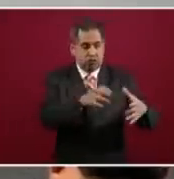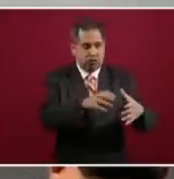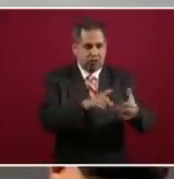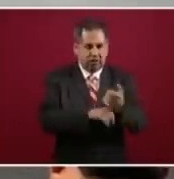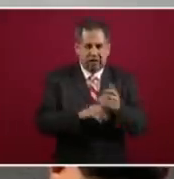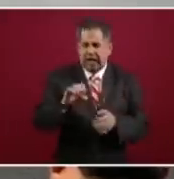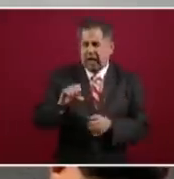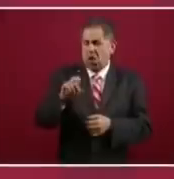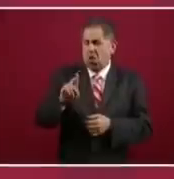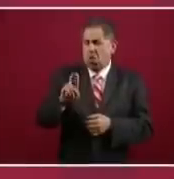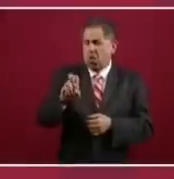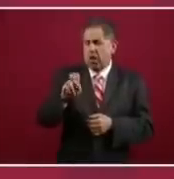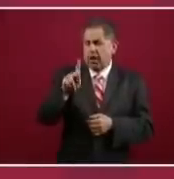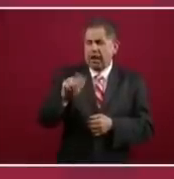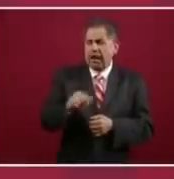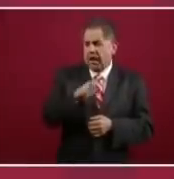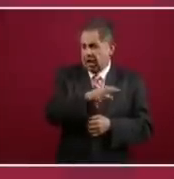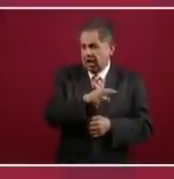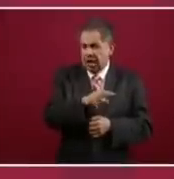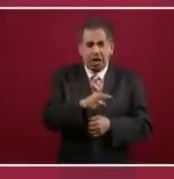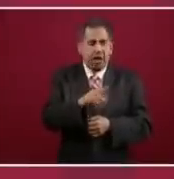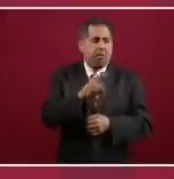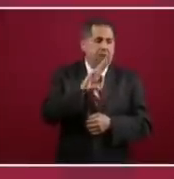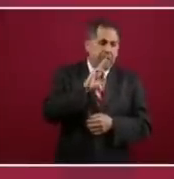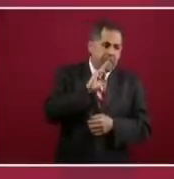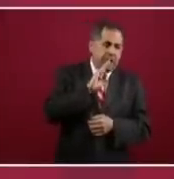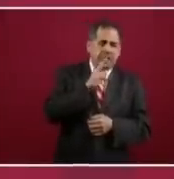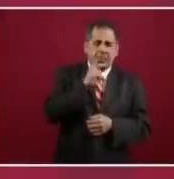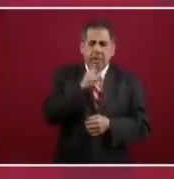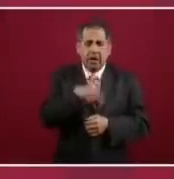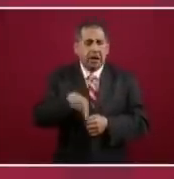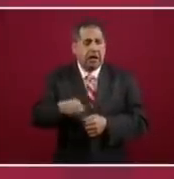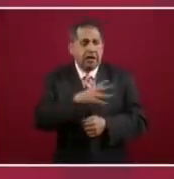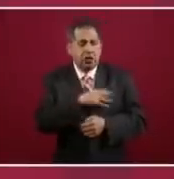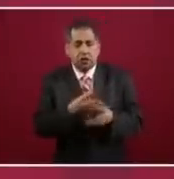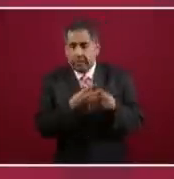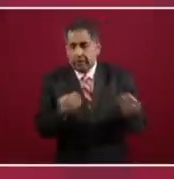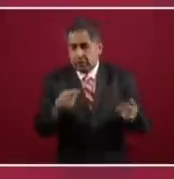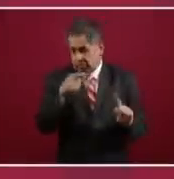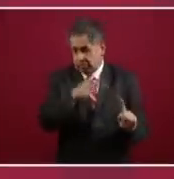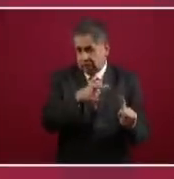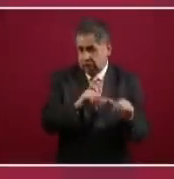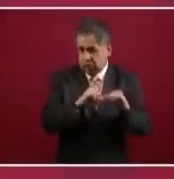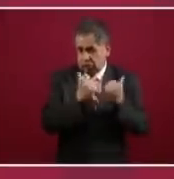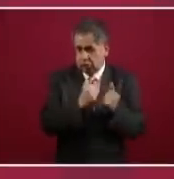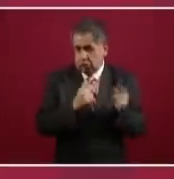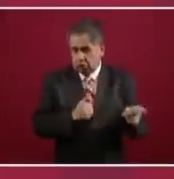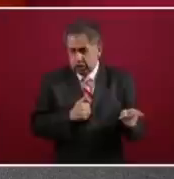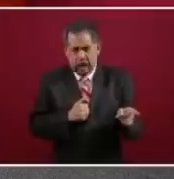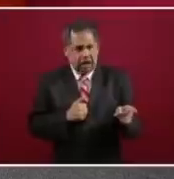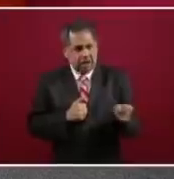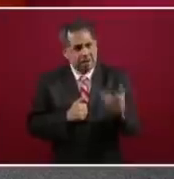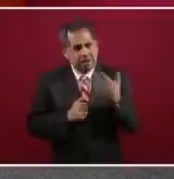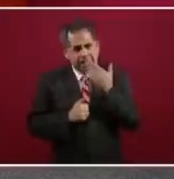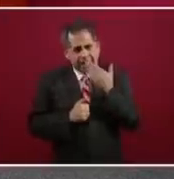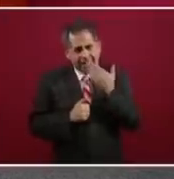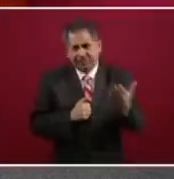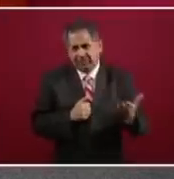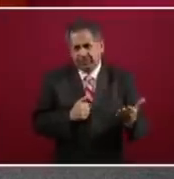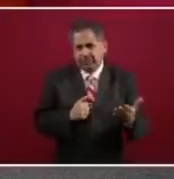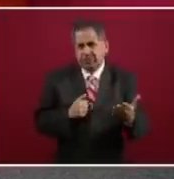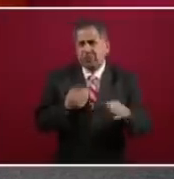eureka de madres de hijos desaparecidos soy